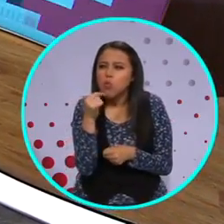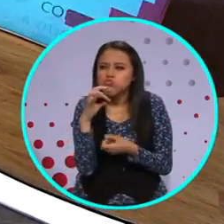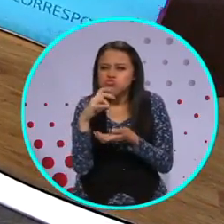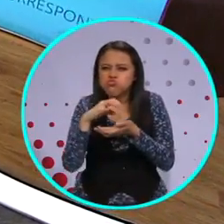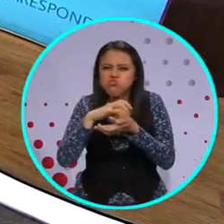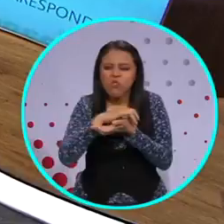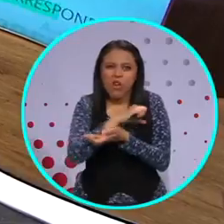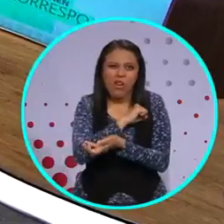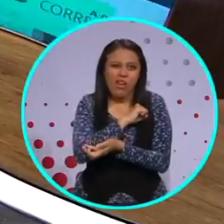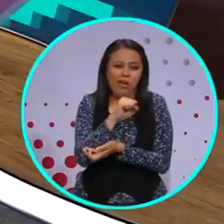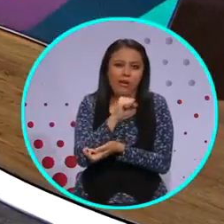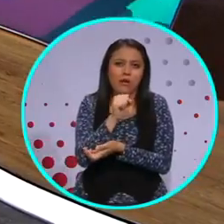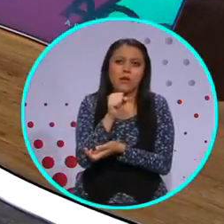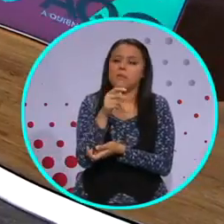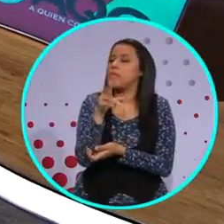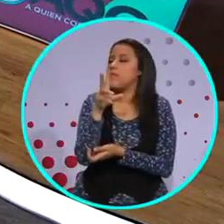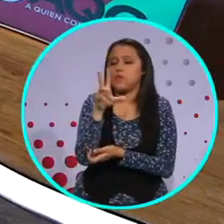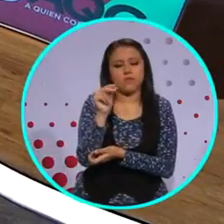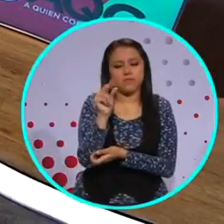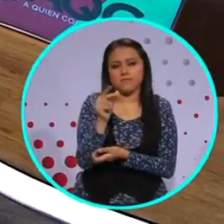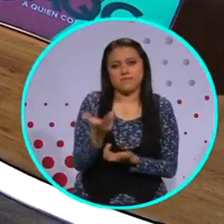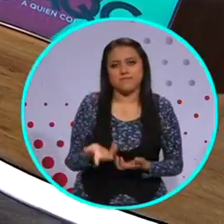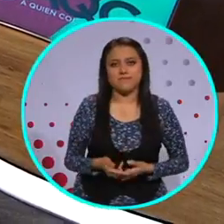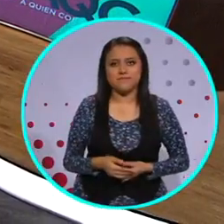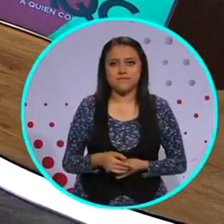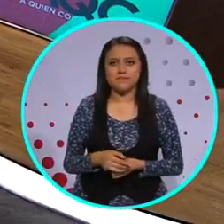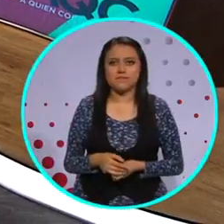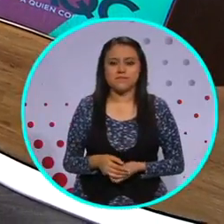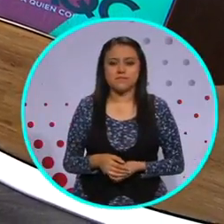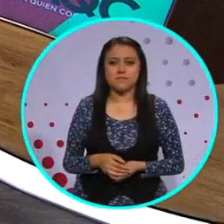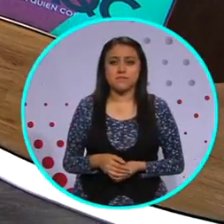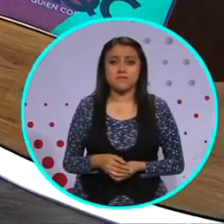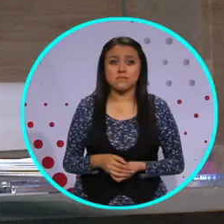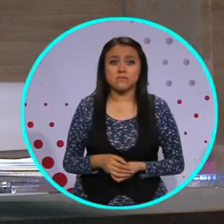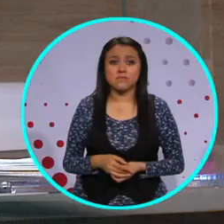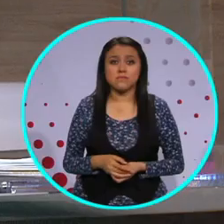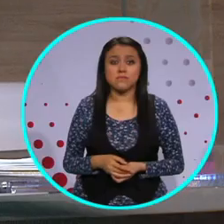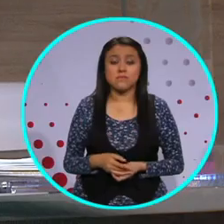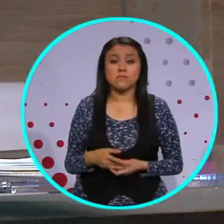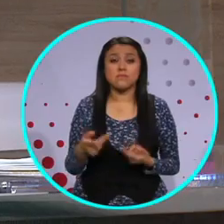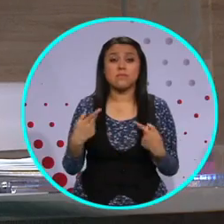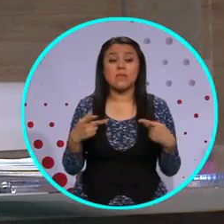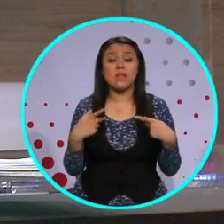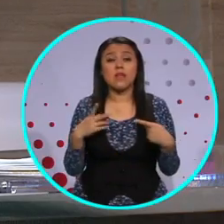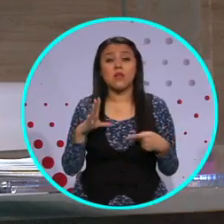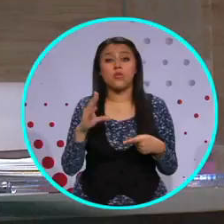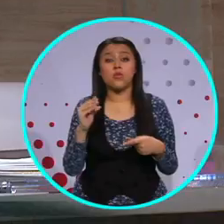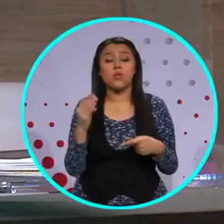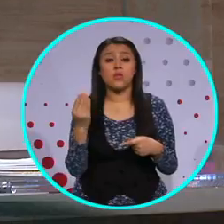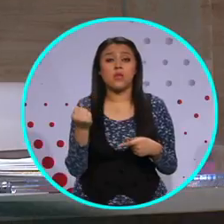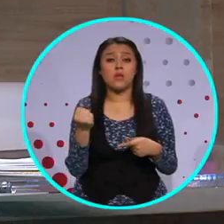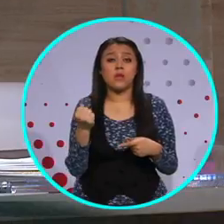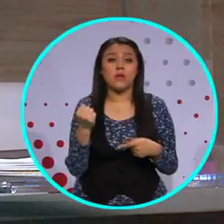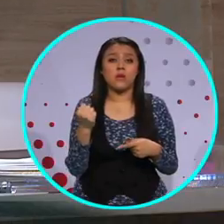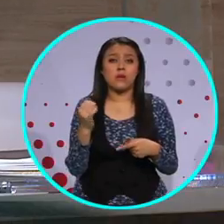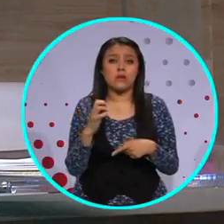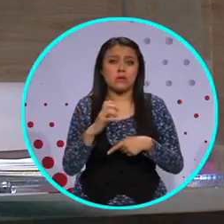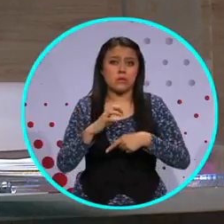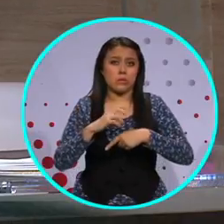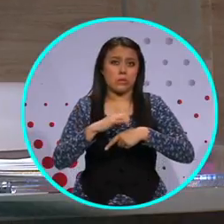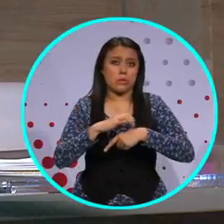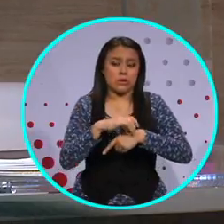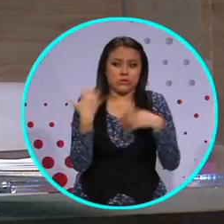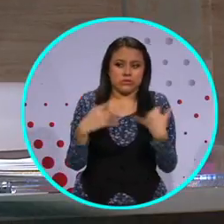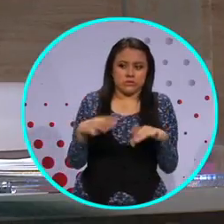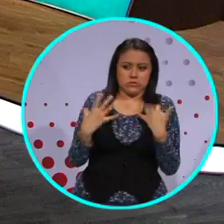y en los estudios internacionales no sé qué porcentaje altísimo de humanos noventa y tantos por ciento las arañas le hacemos clic